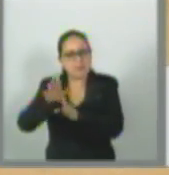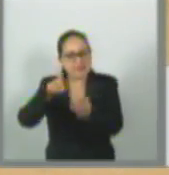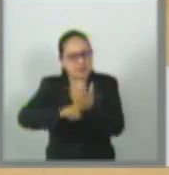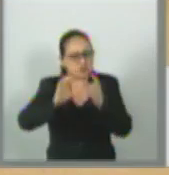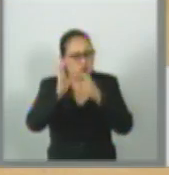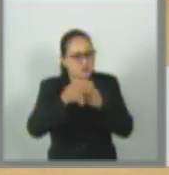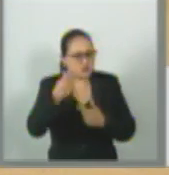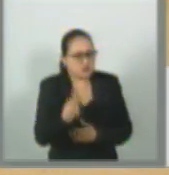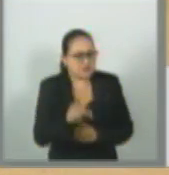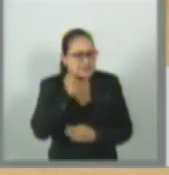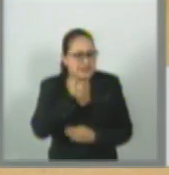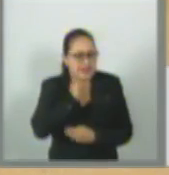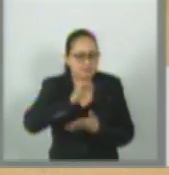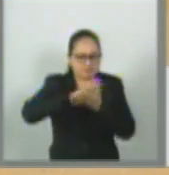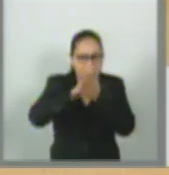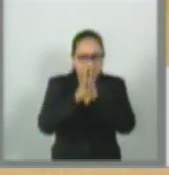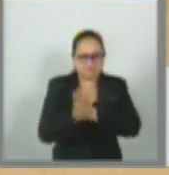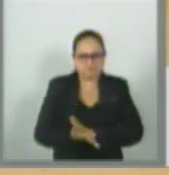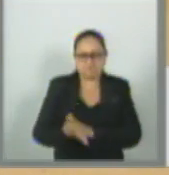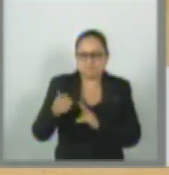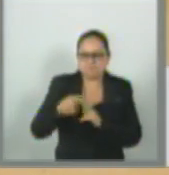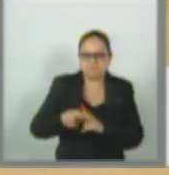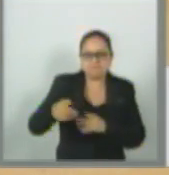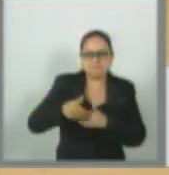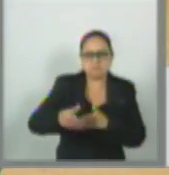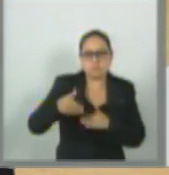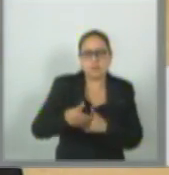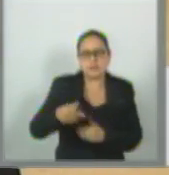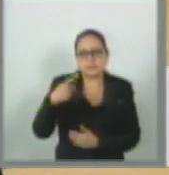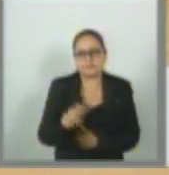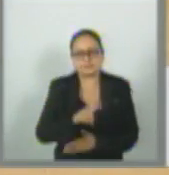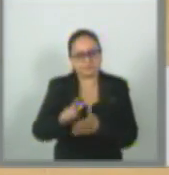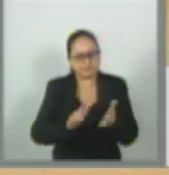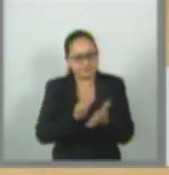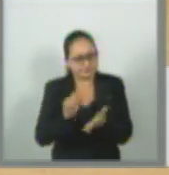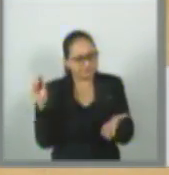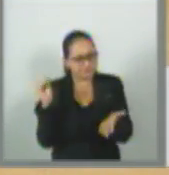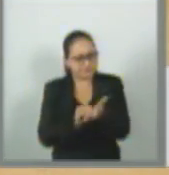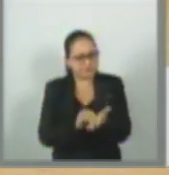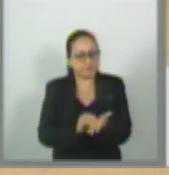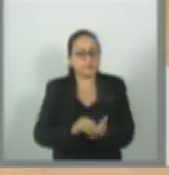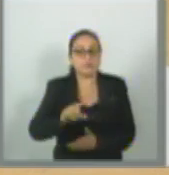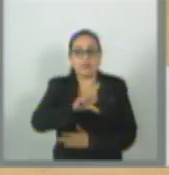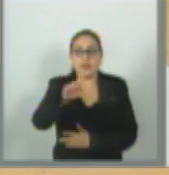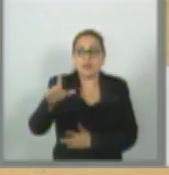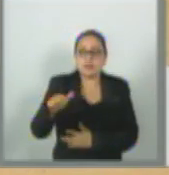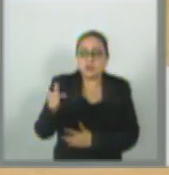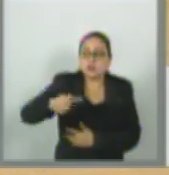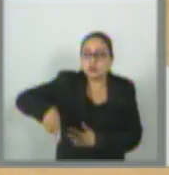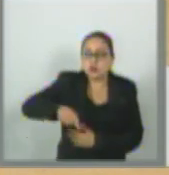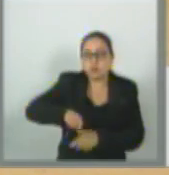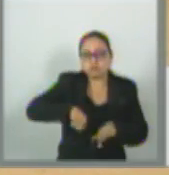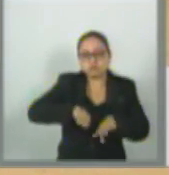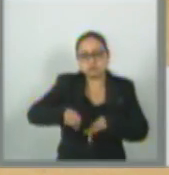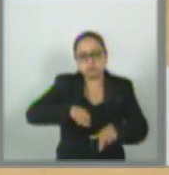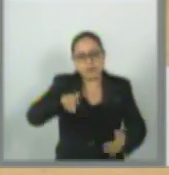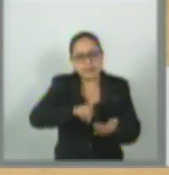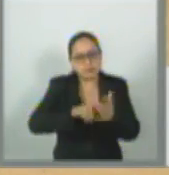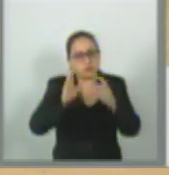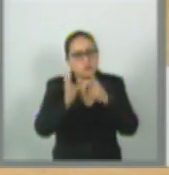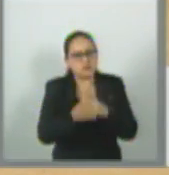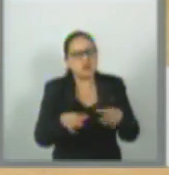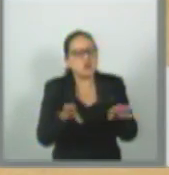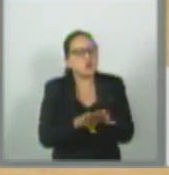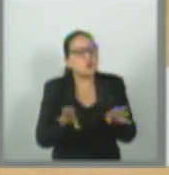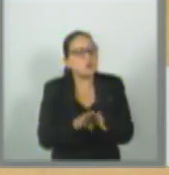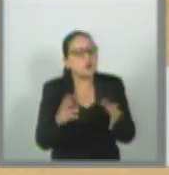estableciendo su permanencia en las leyes con el trabajo desarrollado por las comisiones se